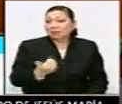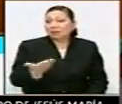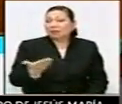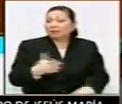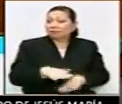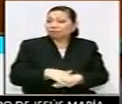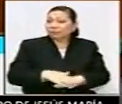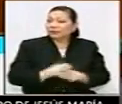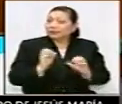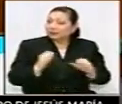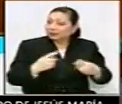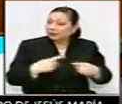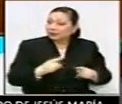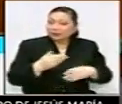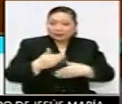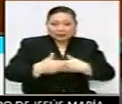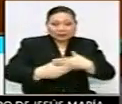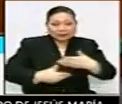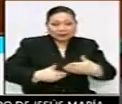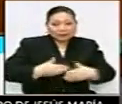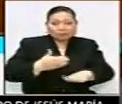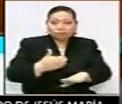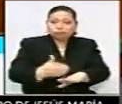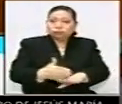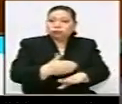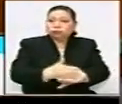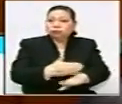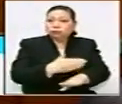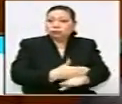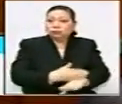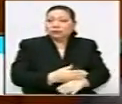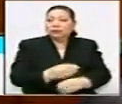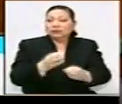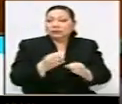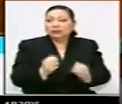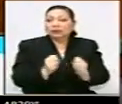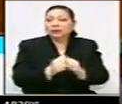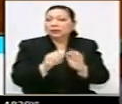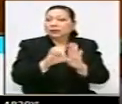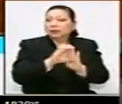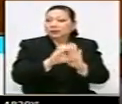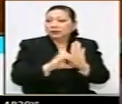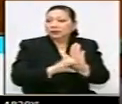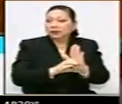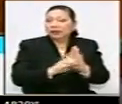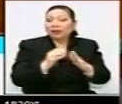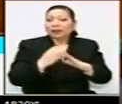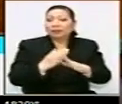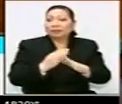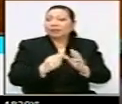se trata es de permitir la evolución progresiva de las definiciones constitucionales en la defensa y preservación